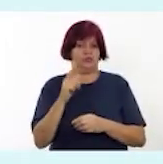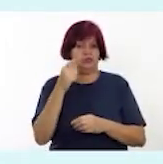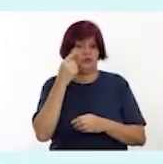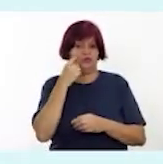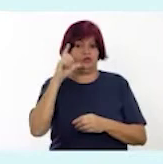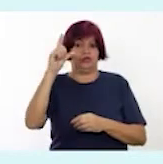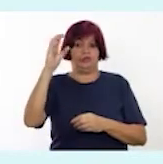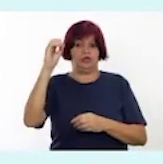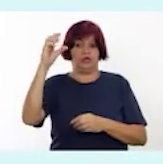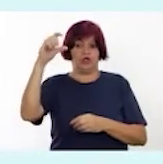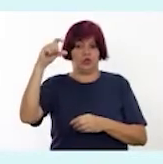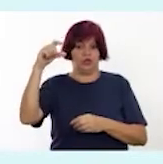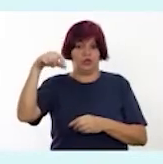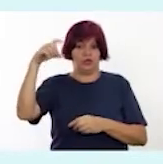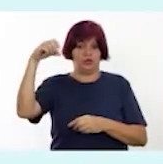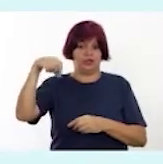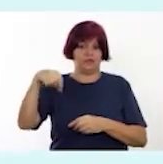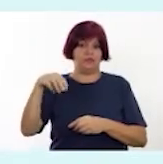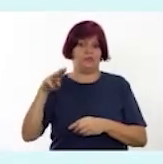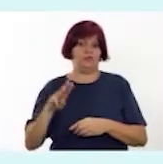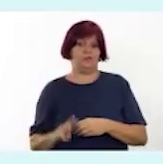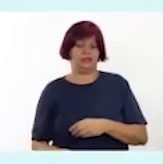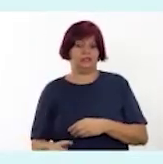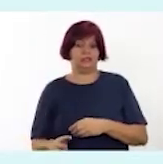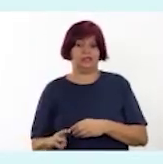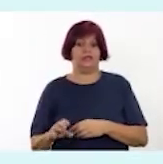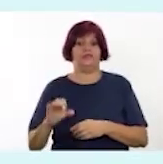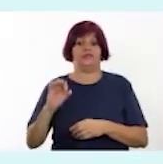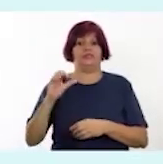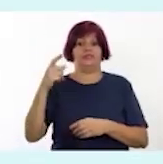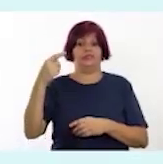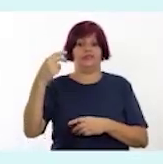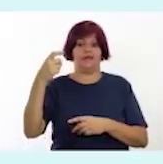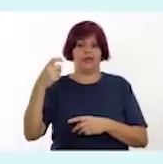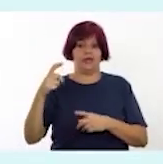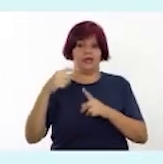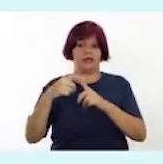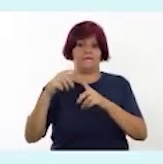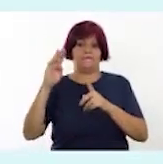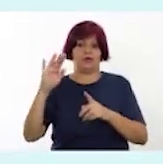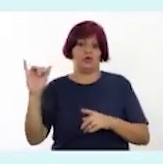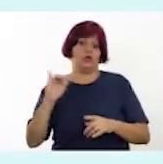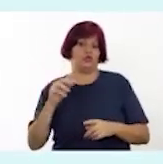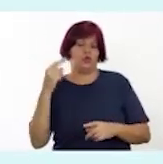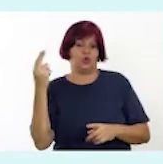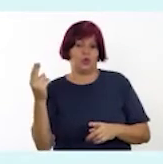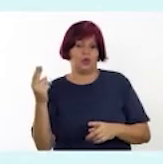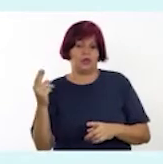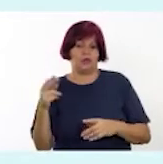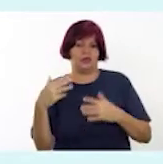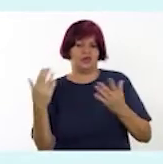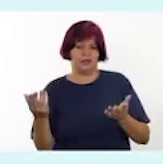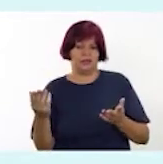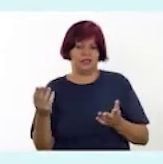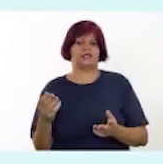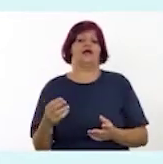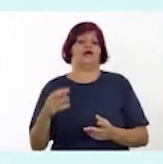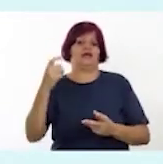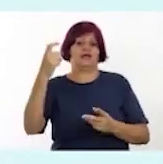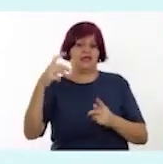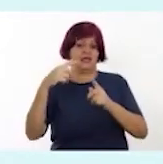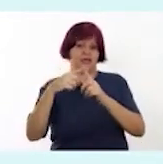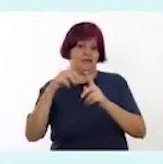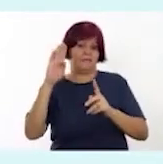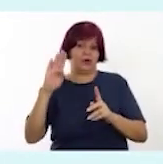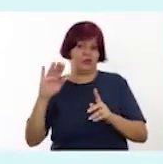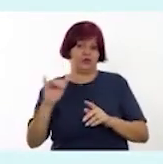en esta, logaritmo en base 3 de x más 4 igual 2. Si el logaritmo en base 3 de x más 4 igual 2, por definición, x más